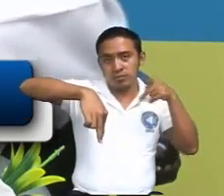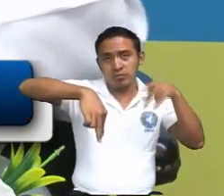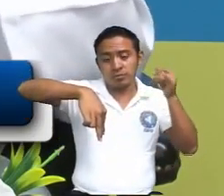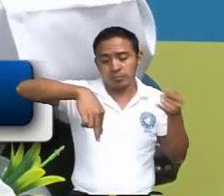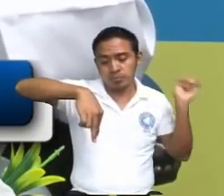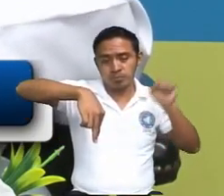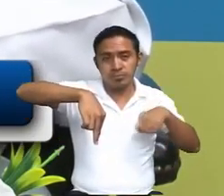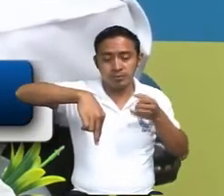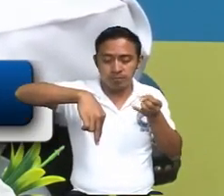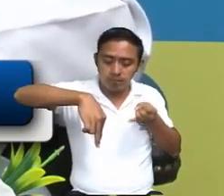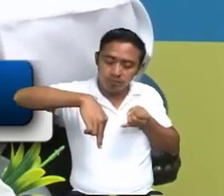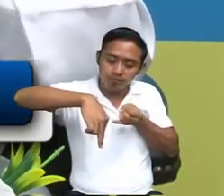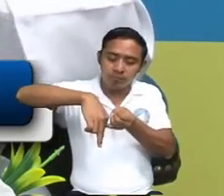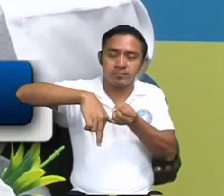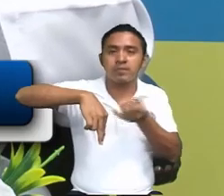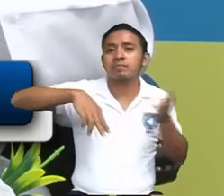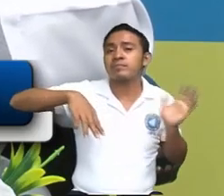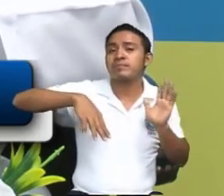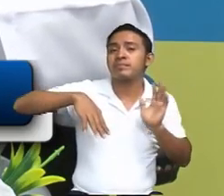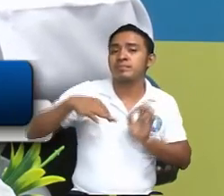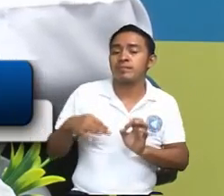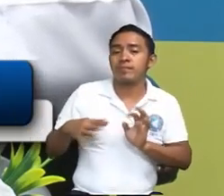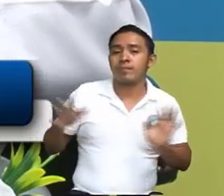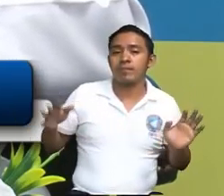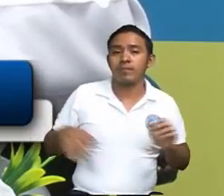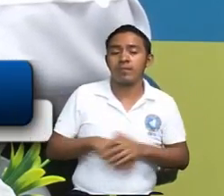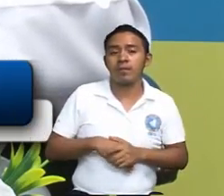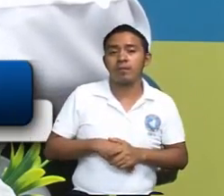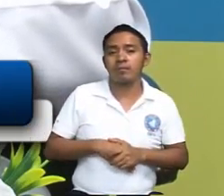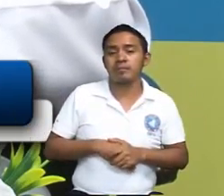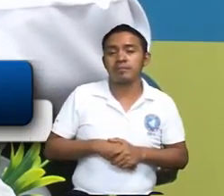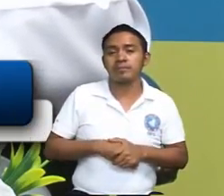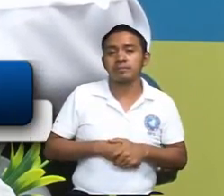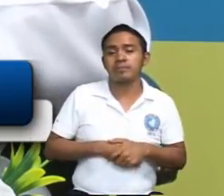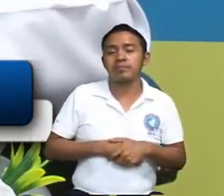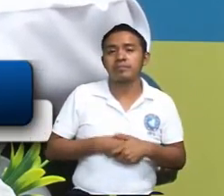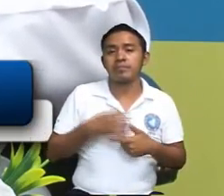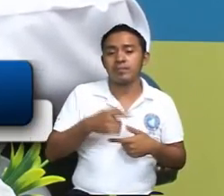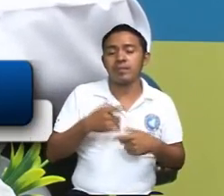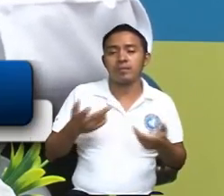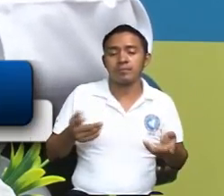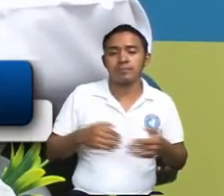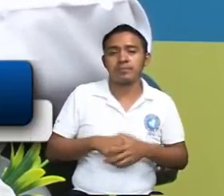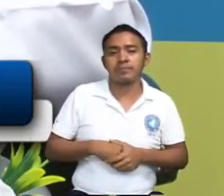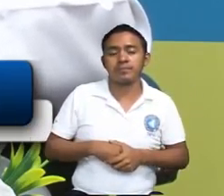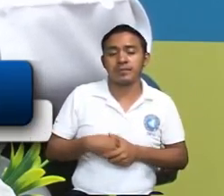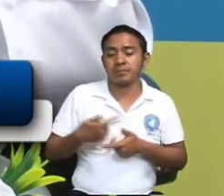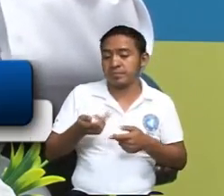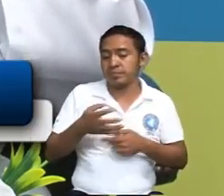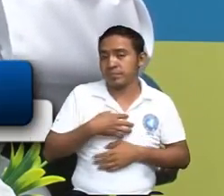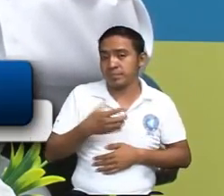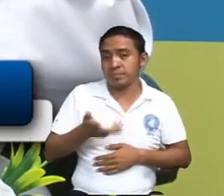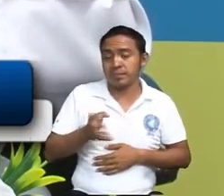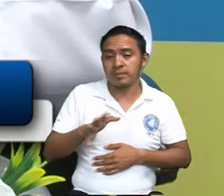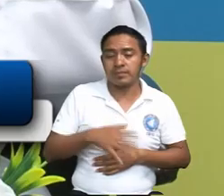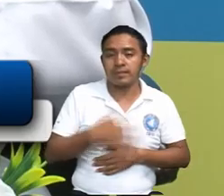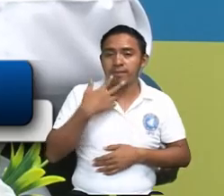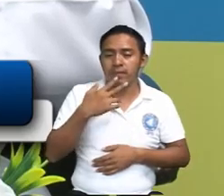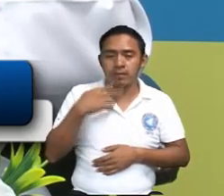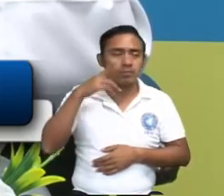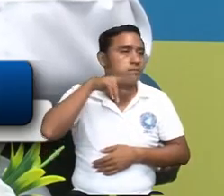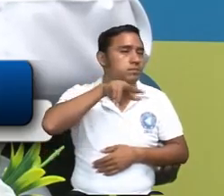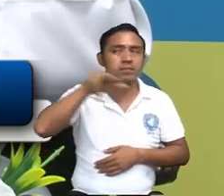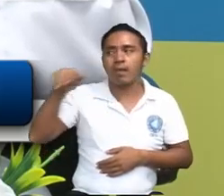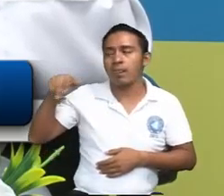pueda vacunar en lo que es el muslo, ¿verdad?, de ese miembro inferior al perrito, y que el perro no lo esté